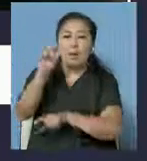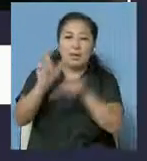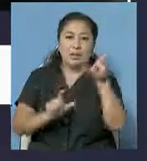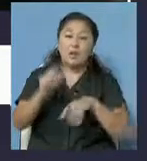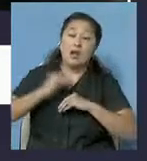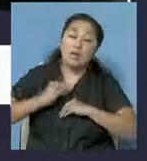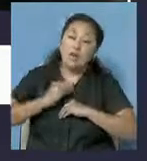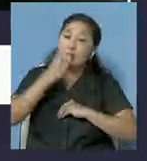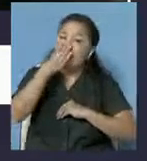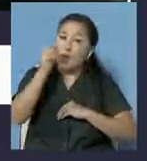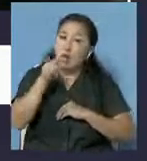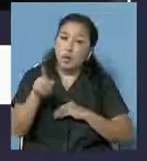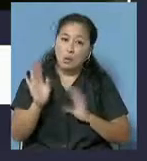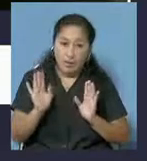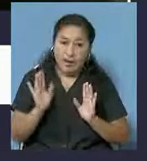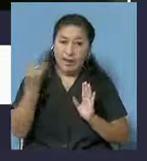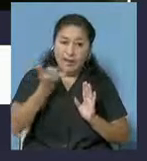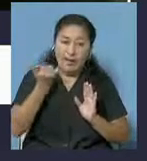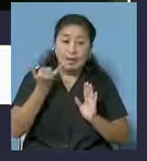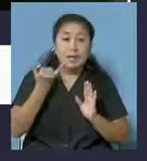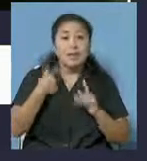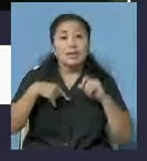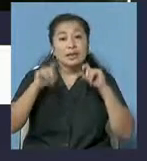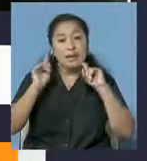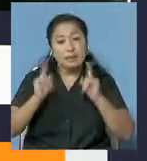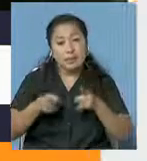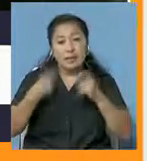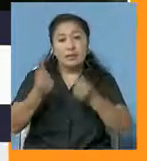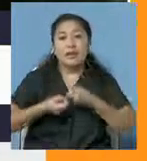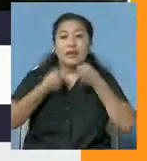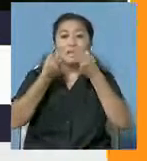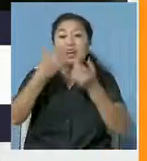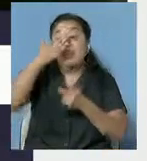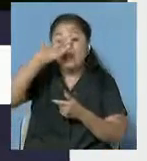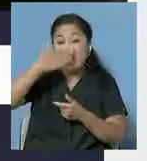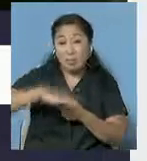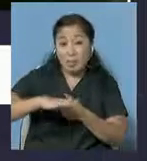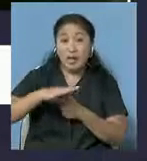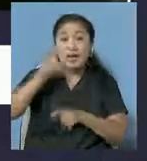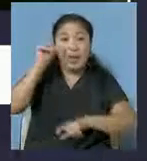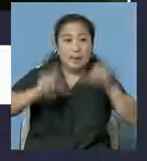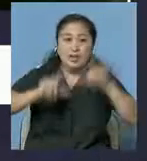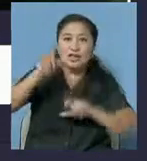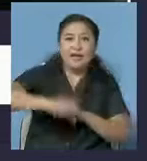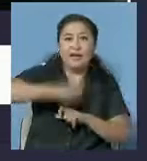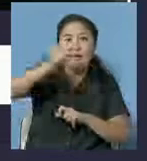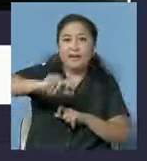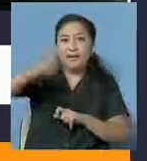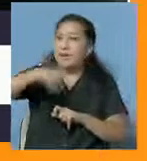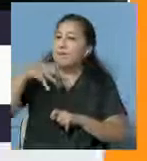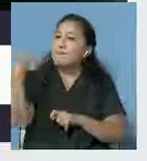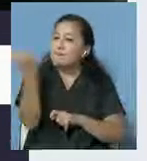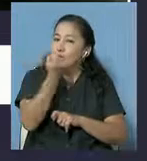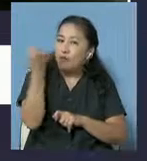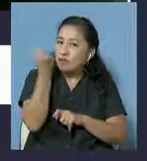gente confía en Gimnasia y Esgrima de Jujuy y por supuesto la devolución es ver después a los beneficiados de los